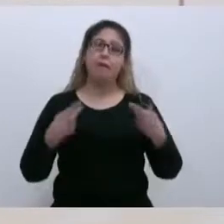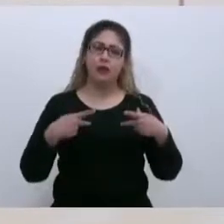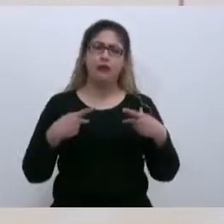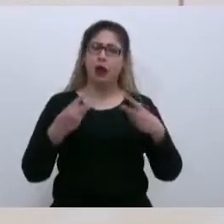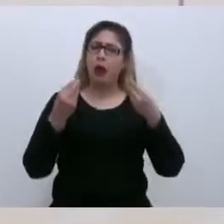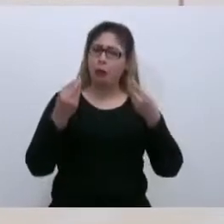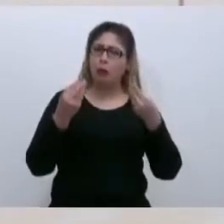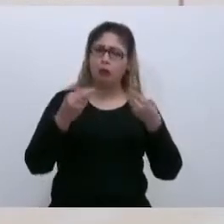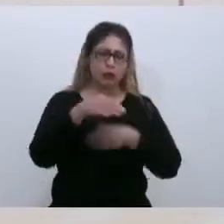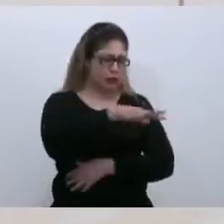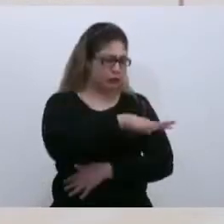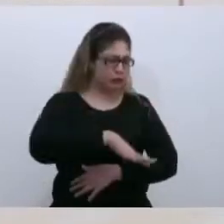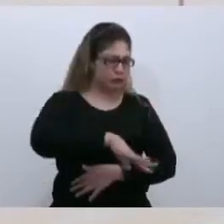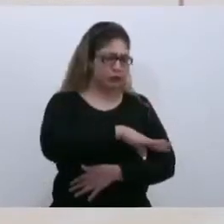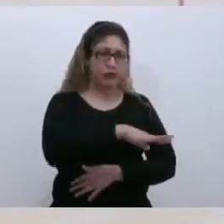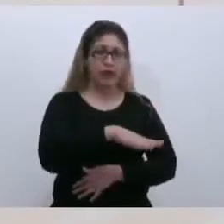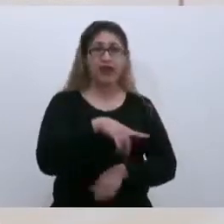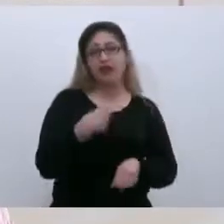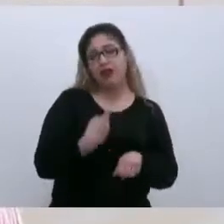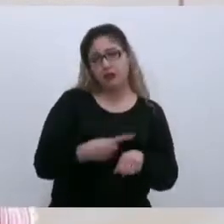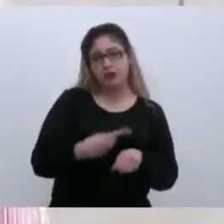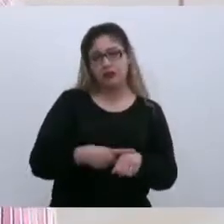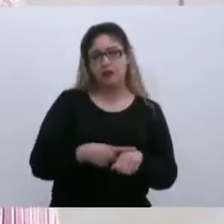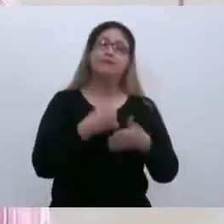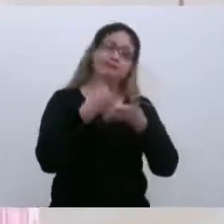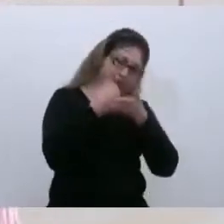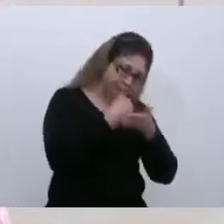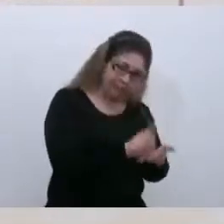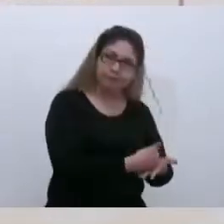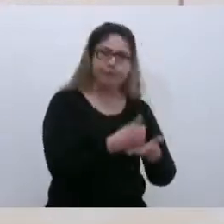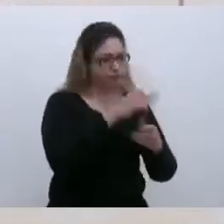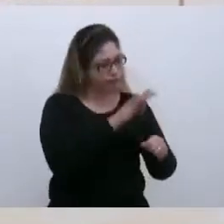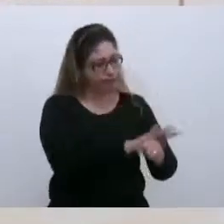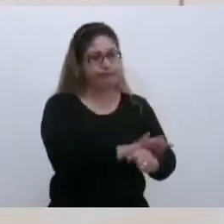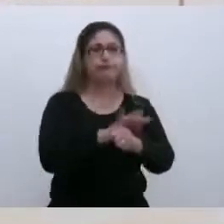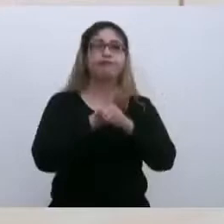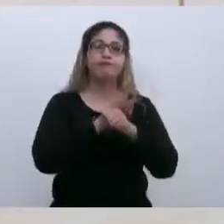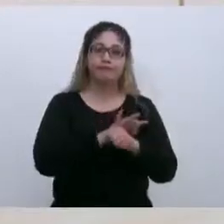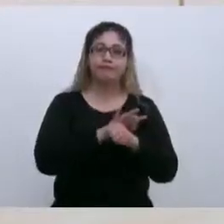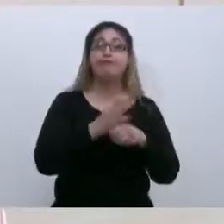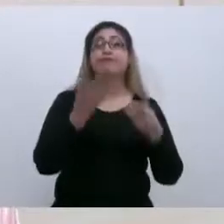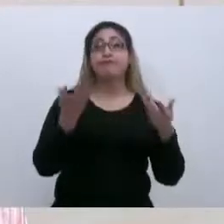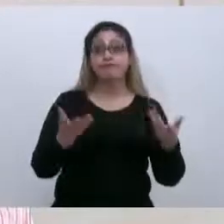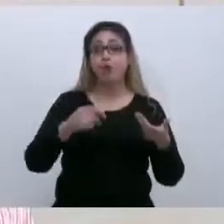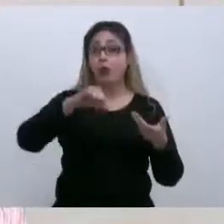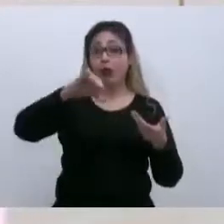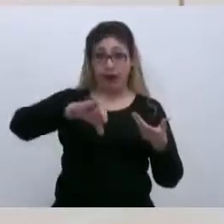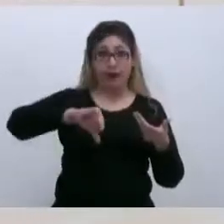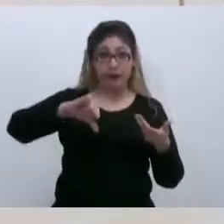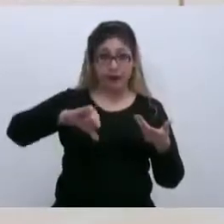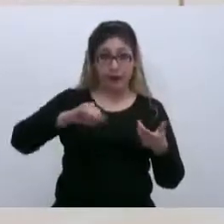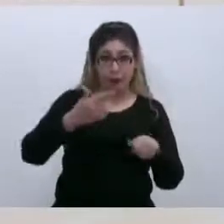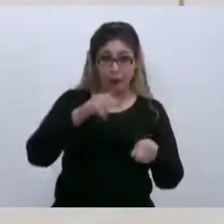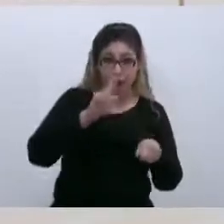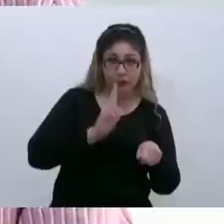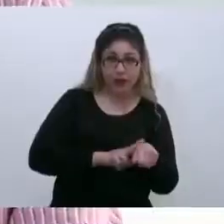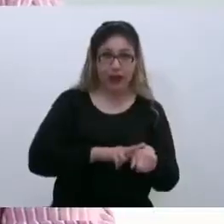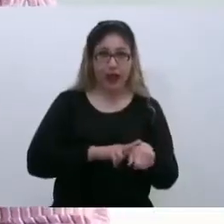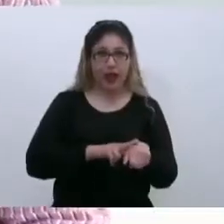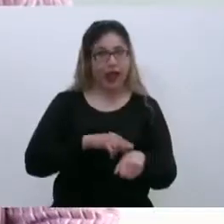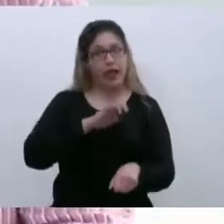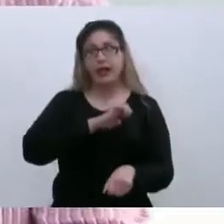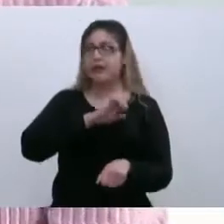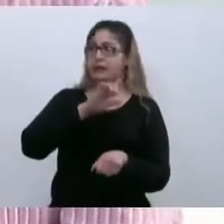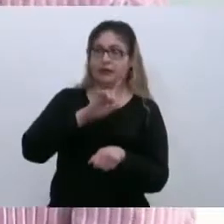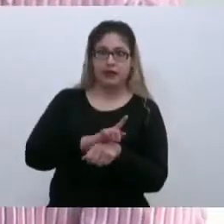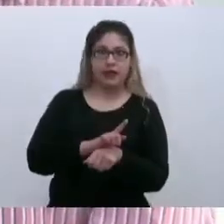a muchos enfermos, y que es un hospital de especialidades con equipo